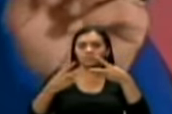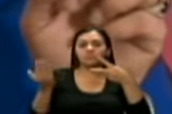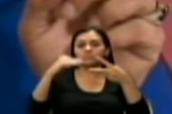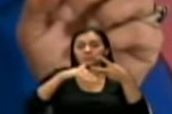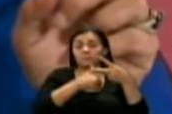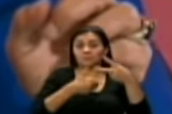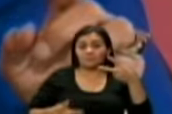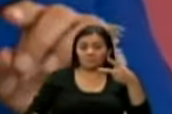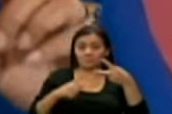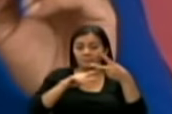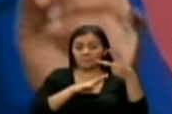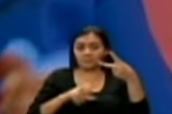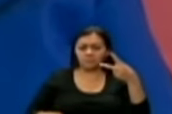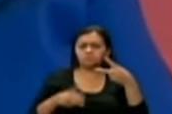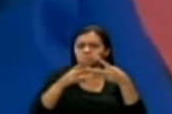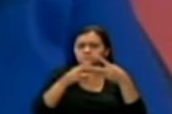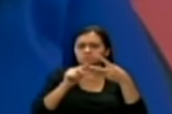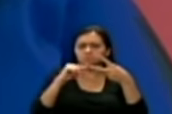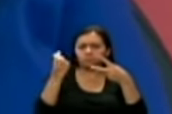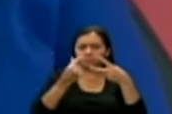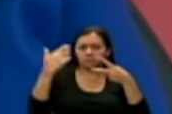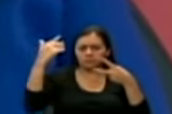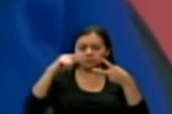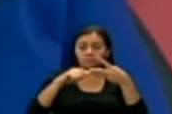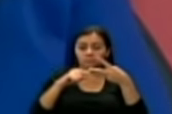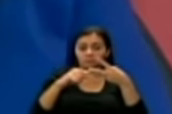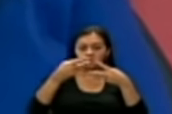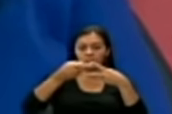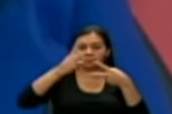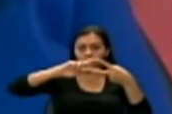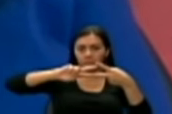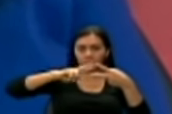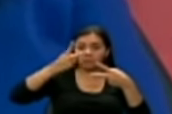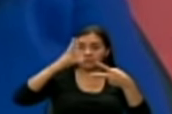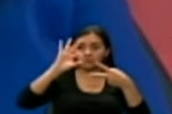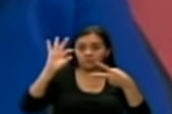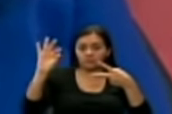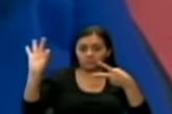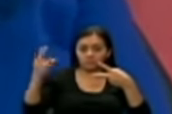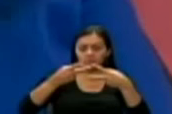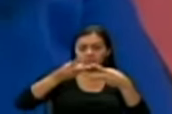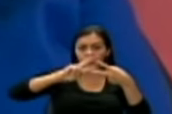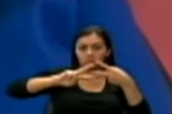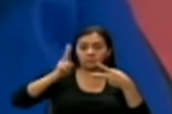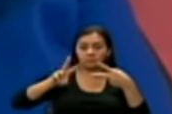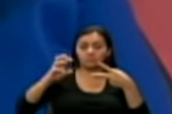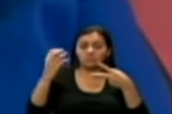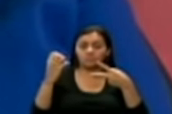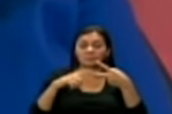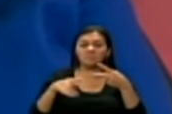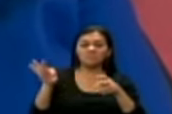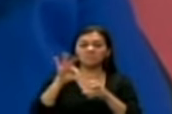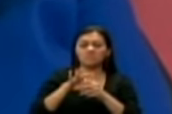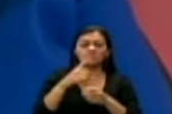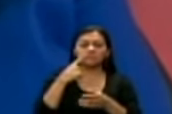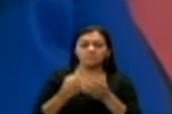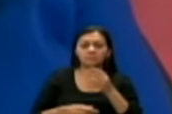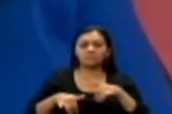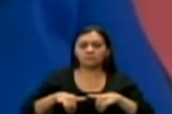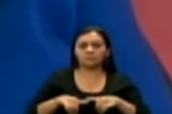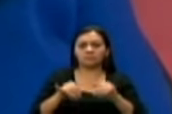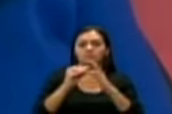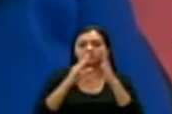simplemente la alternancia que se produjo en el año 2009, sino que en el 2014 la gente que fue a votar era para que continuara el